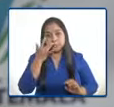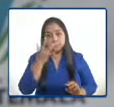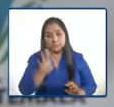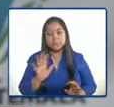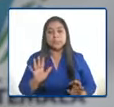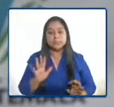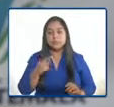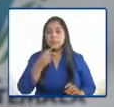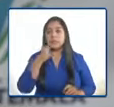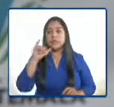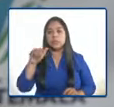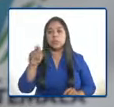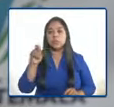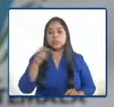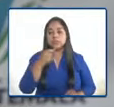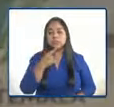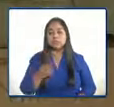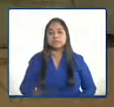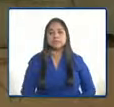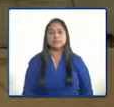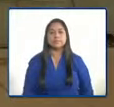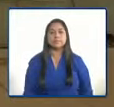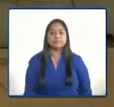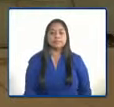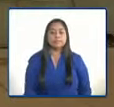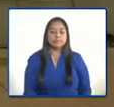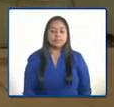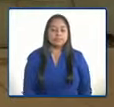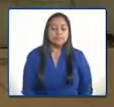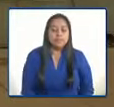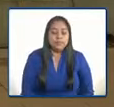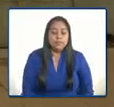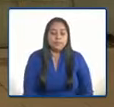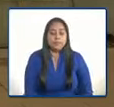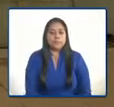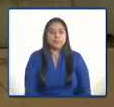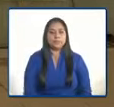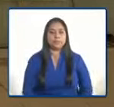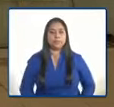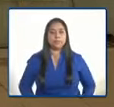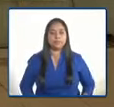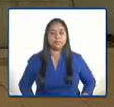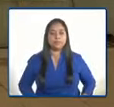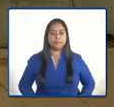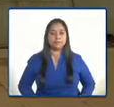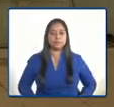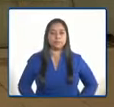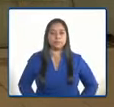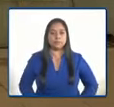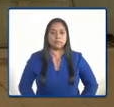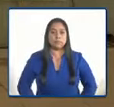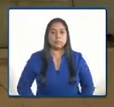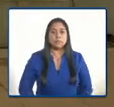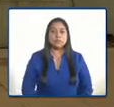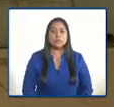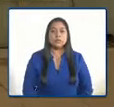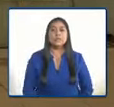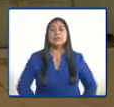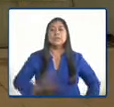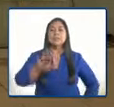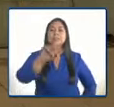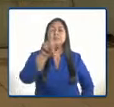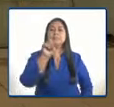lo que el juez corresponda, ¿verdad? Hay una repregunta, señor secretario. Claro que sí. Secretario, en el listado que